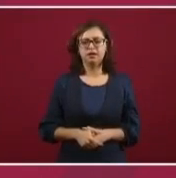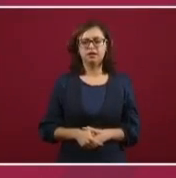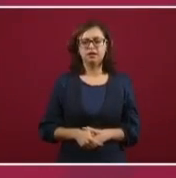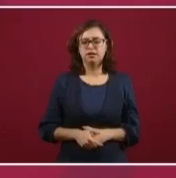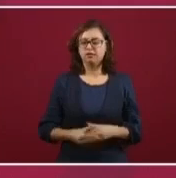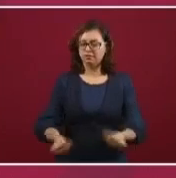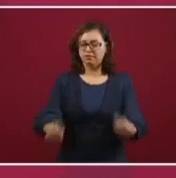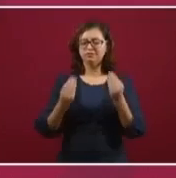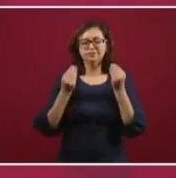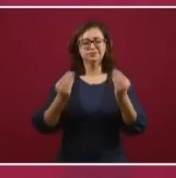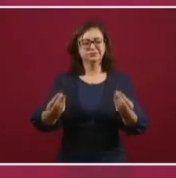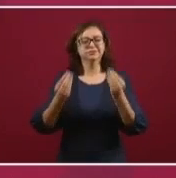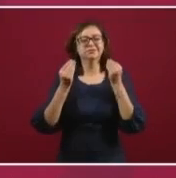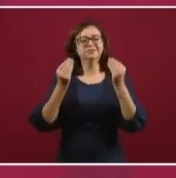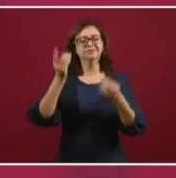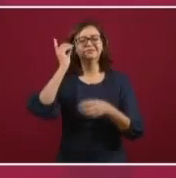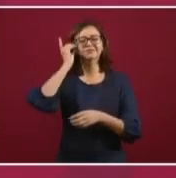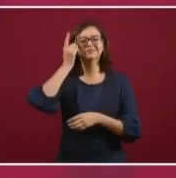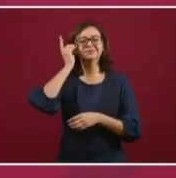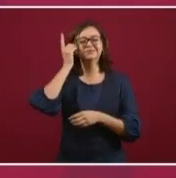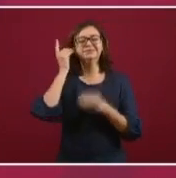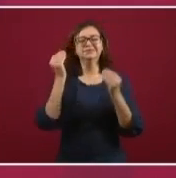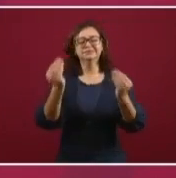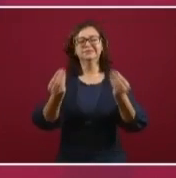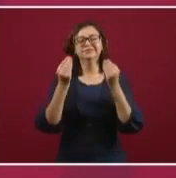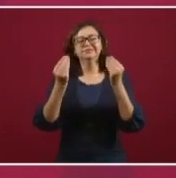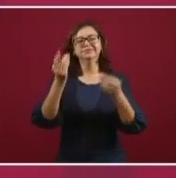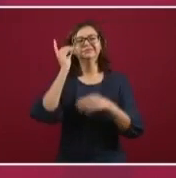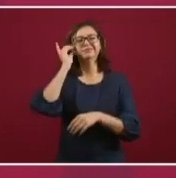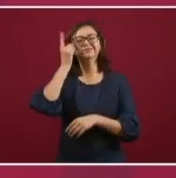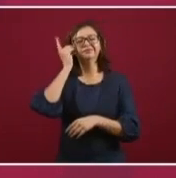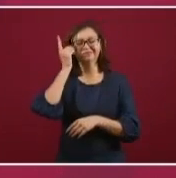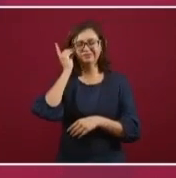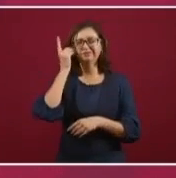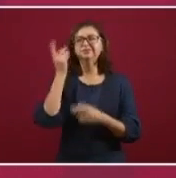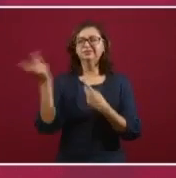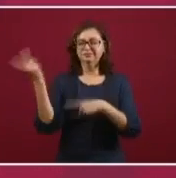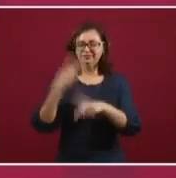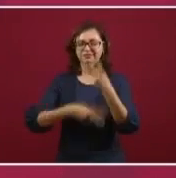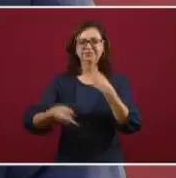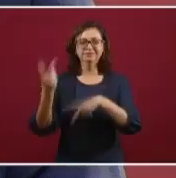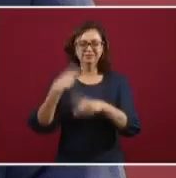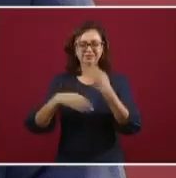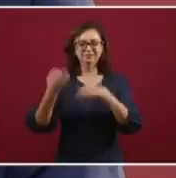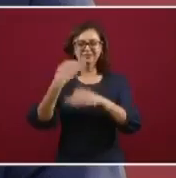muchos caballos, muchos caballos.